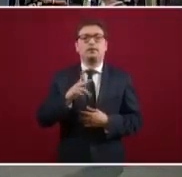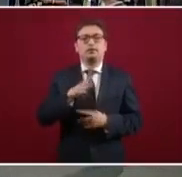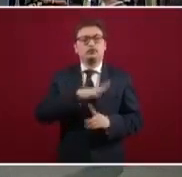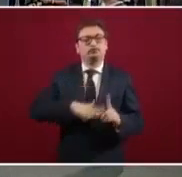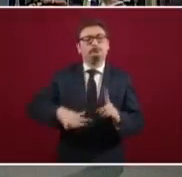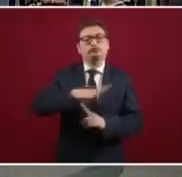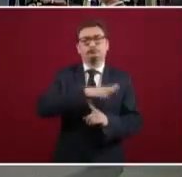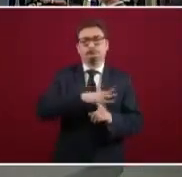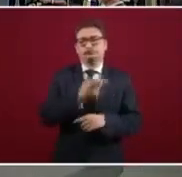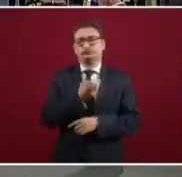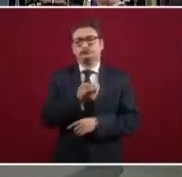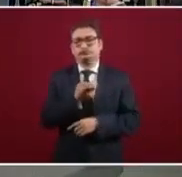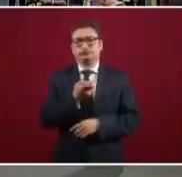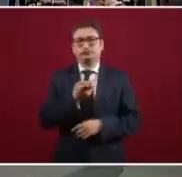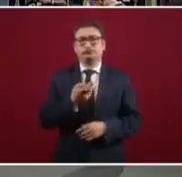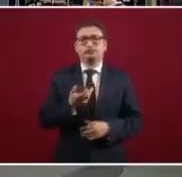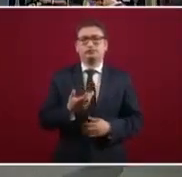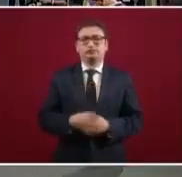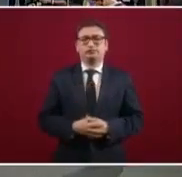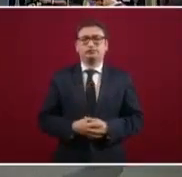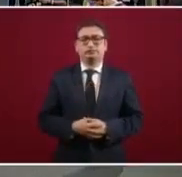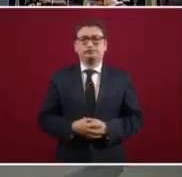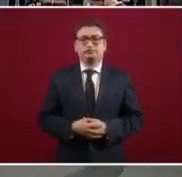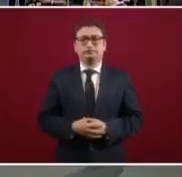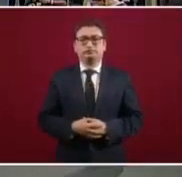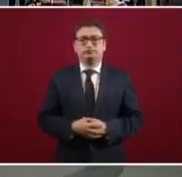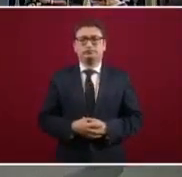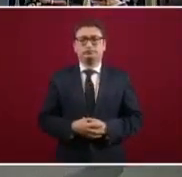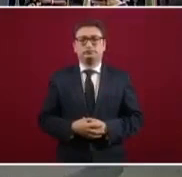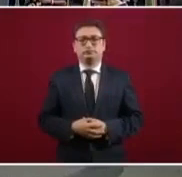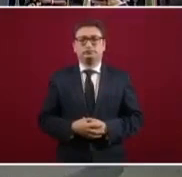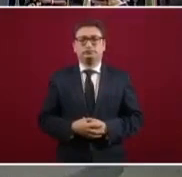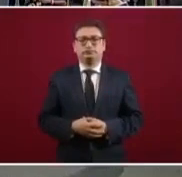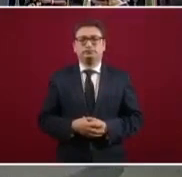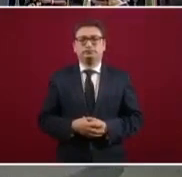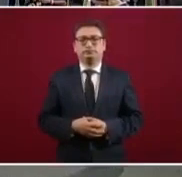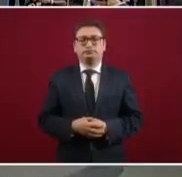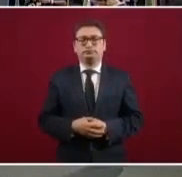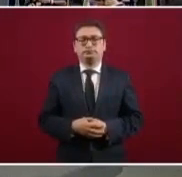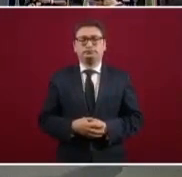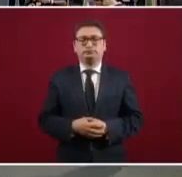así que hay que irlo